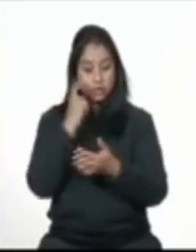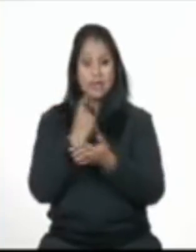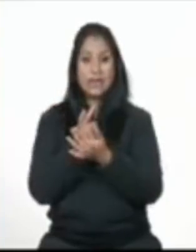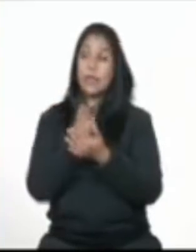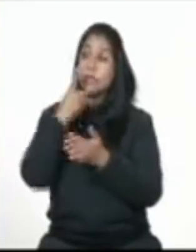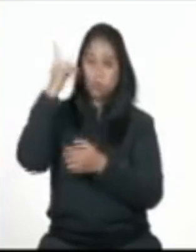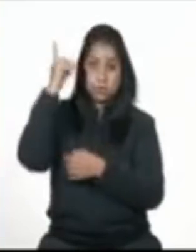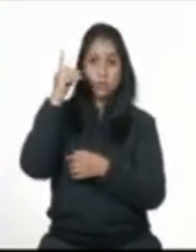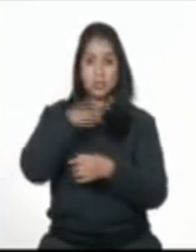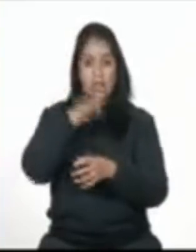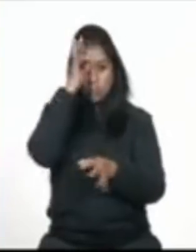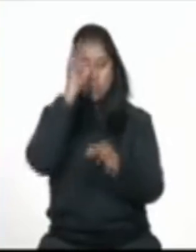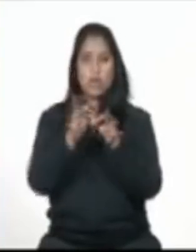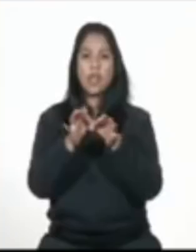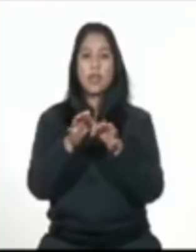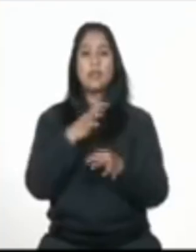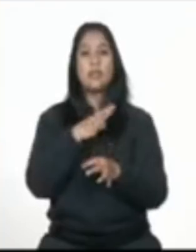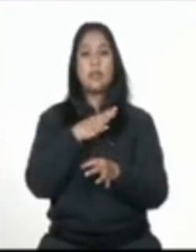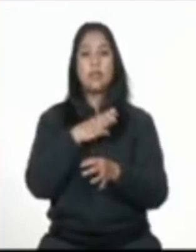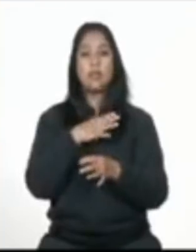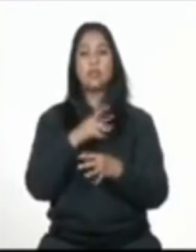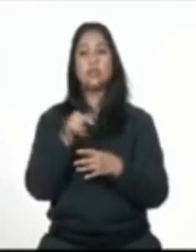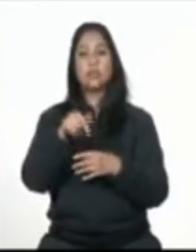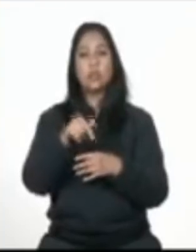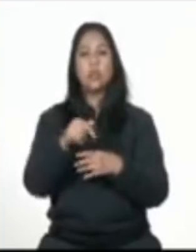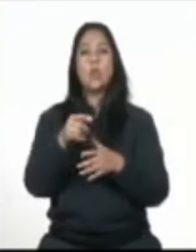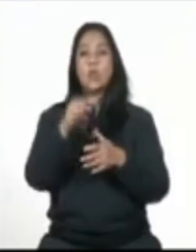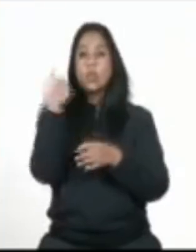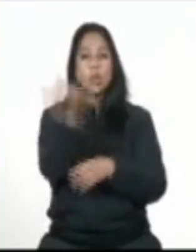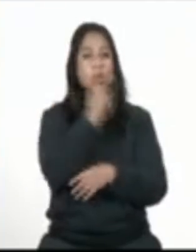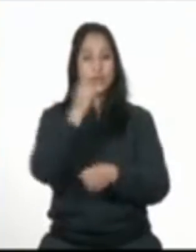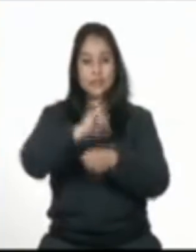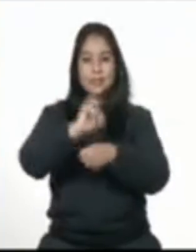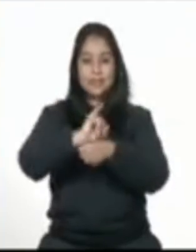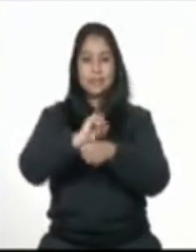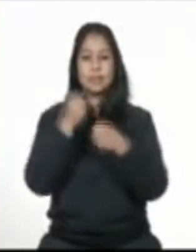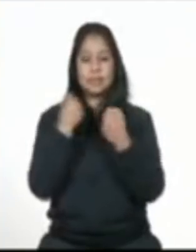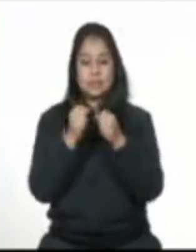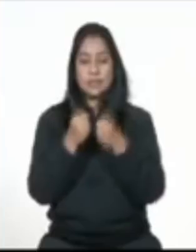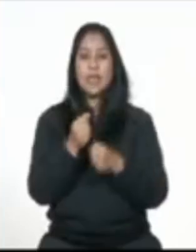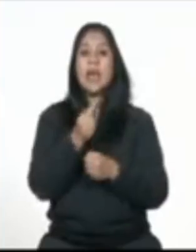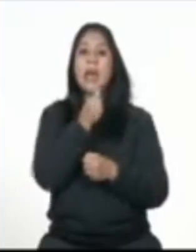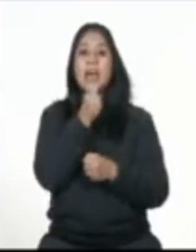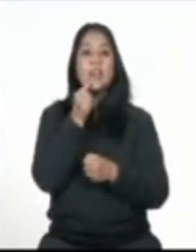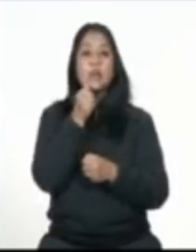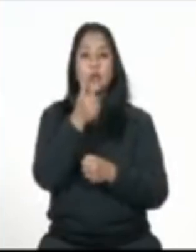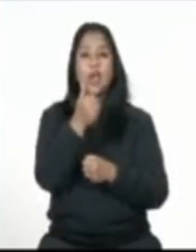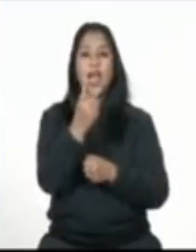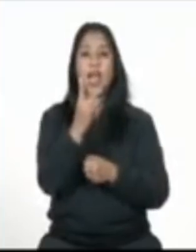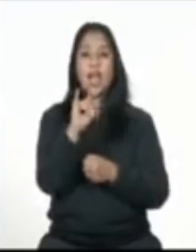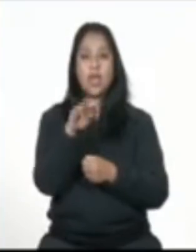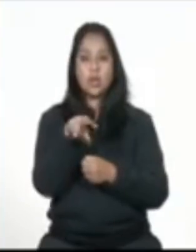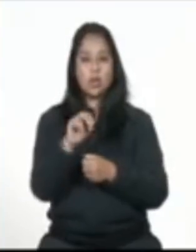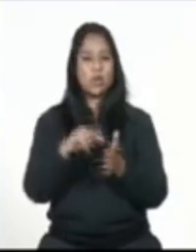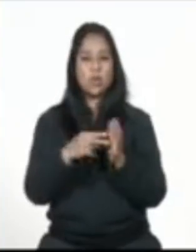fe, hay una jornada que han organizado todas las iglesias de ayuno y oración. Unámonos en